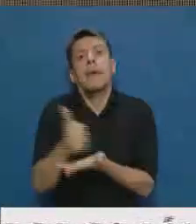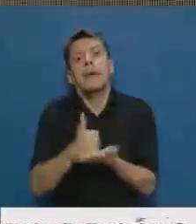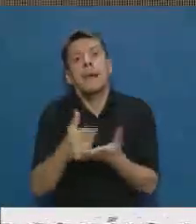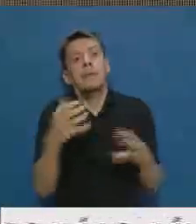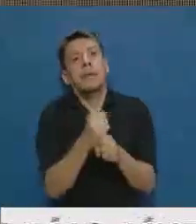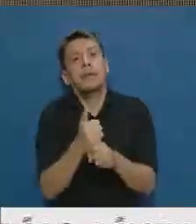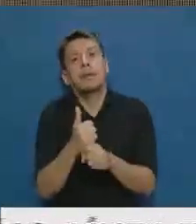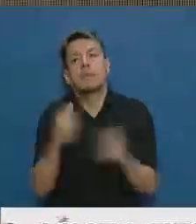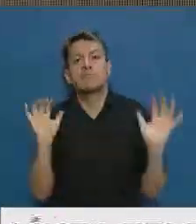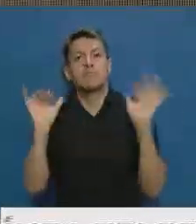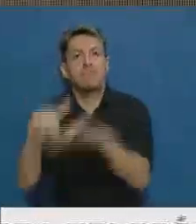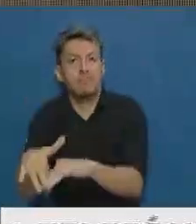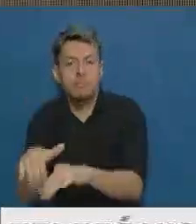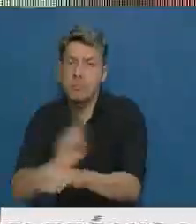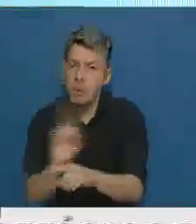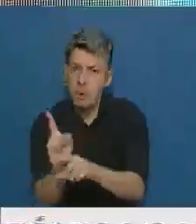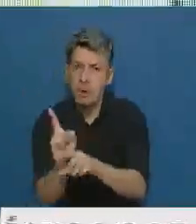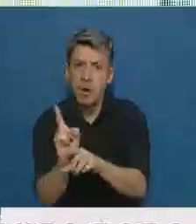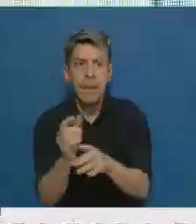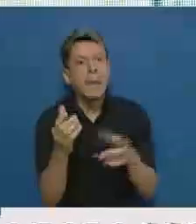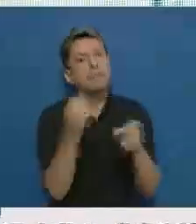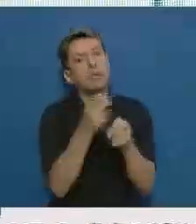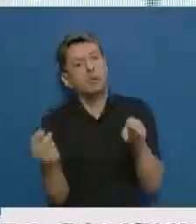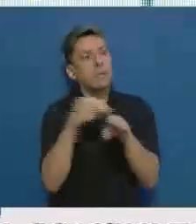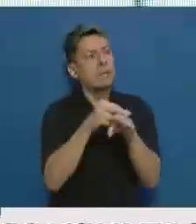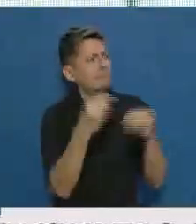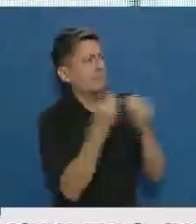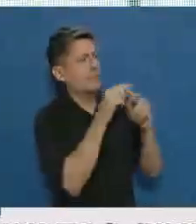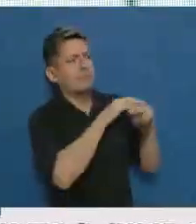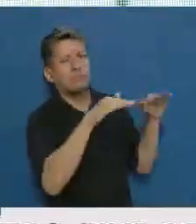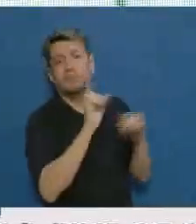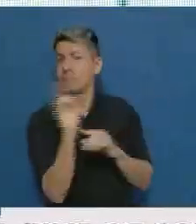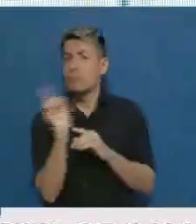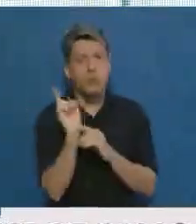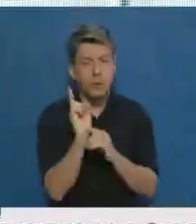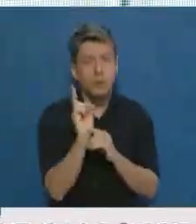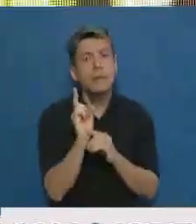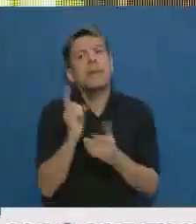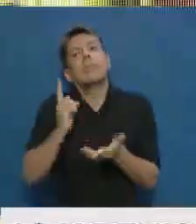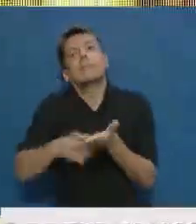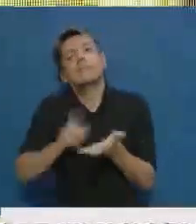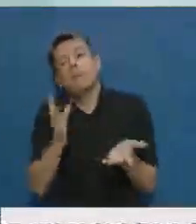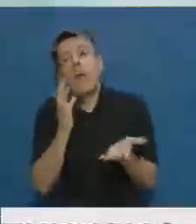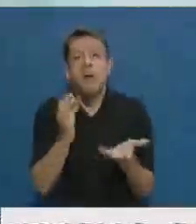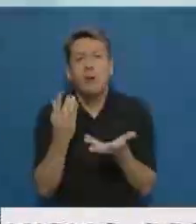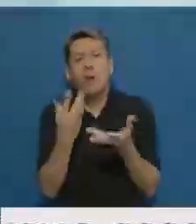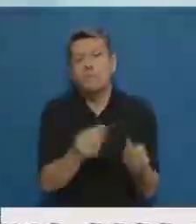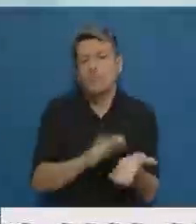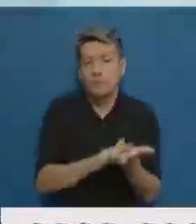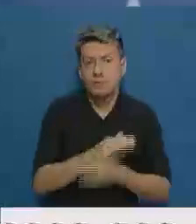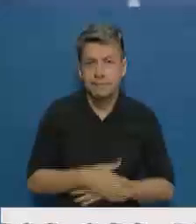de los colectivos. Sí, o sea, bien, por eso buscamos un aliciente a la incomodidad que estamos generando en virtud de una pandemia, ¿no? Uh-huh, claro, claro